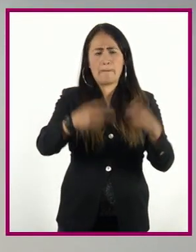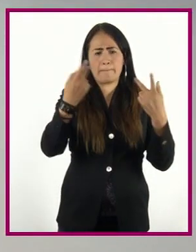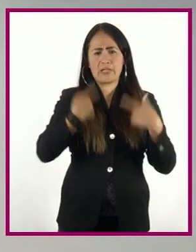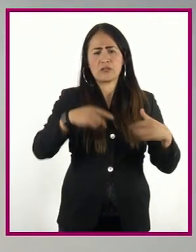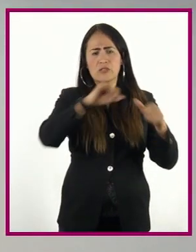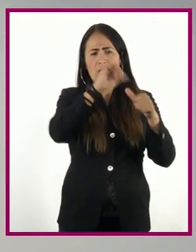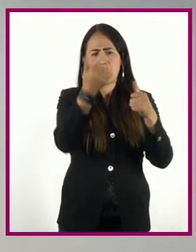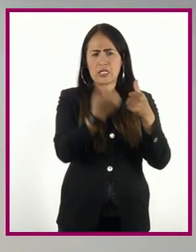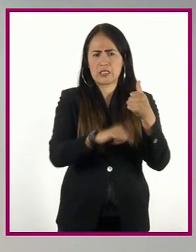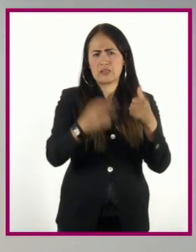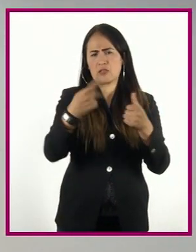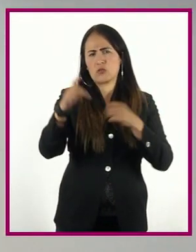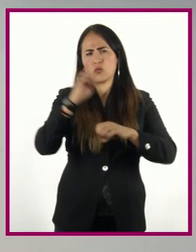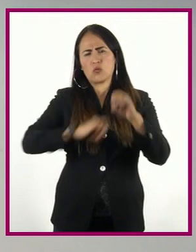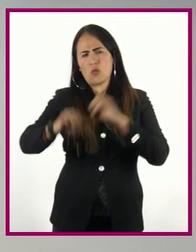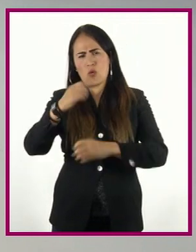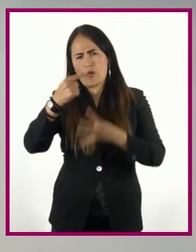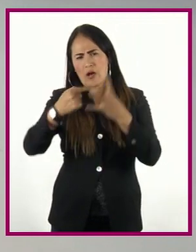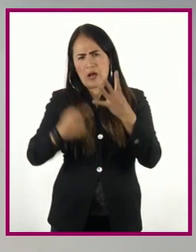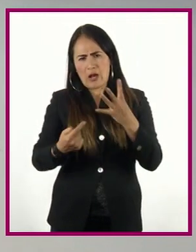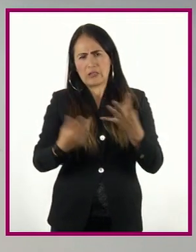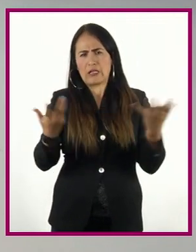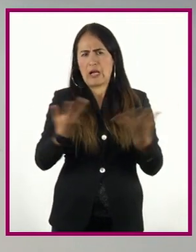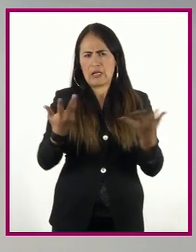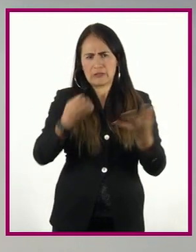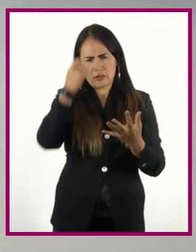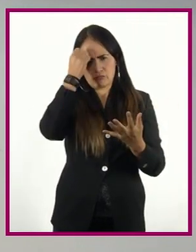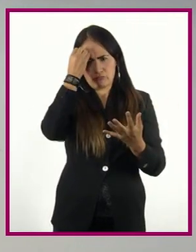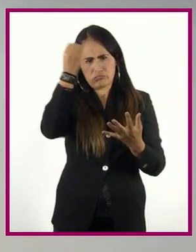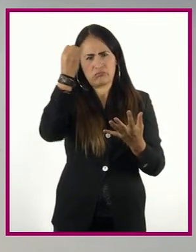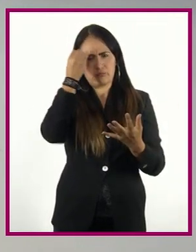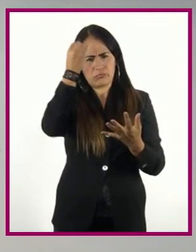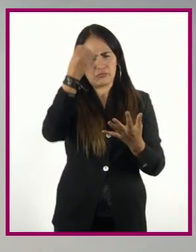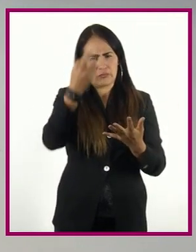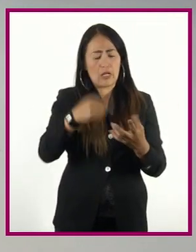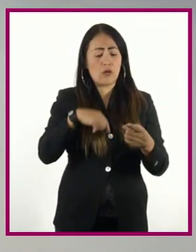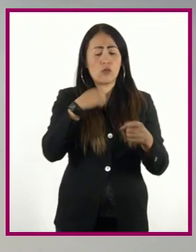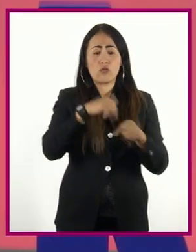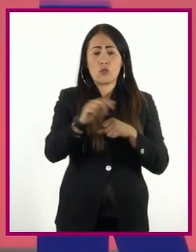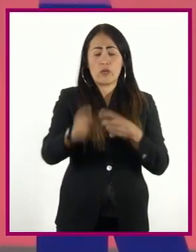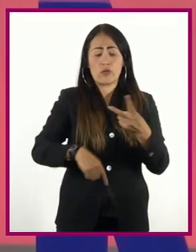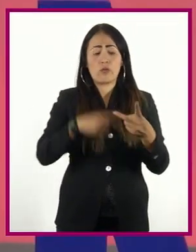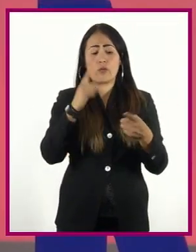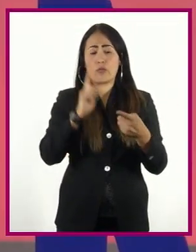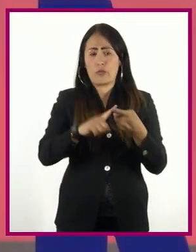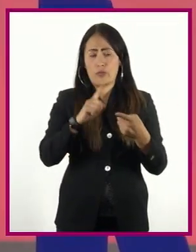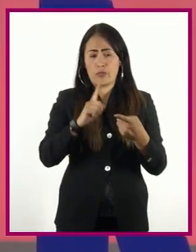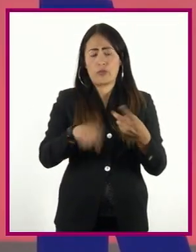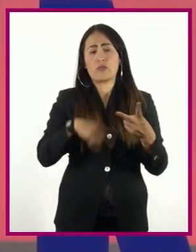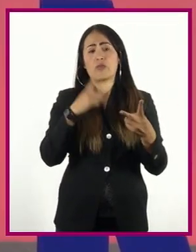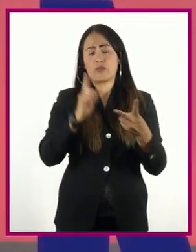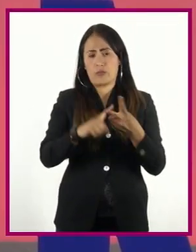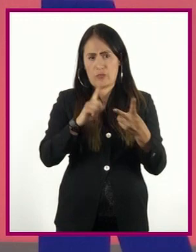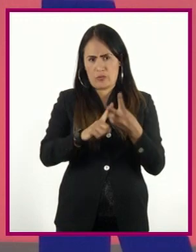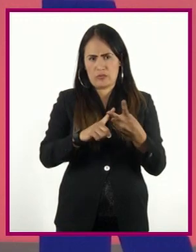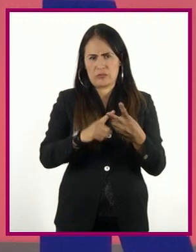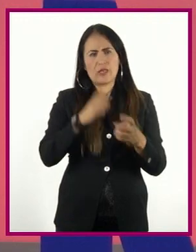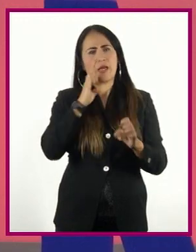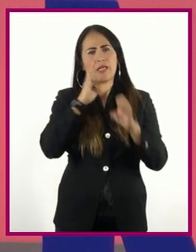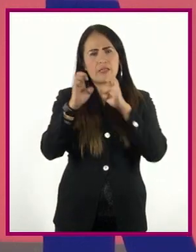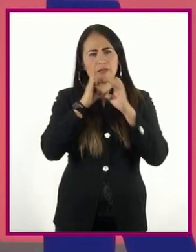artista, alguien que destaca en su labor creativa. Pero en el caso 2, la entrevista tiene otra